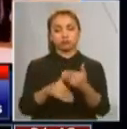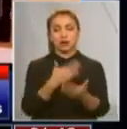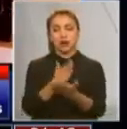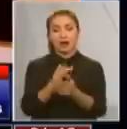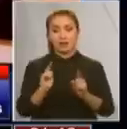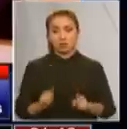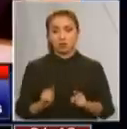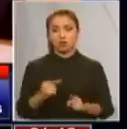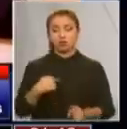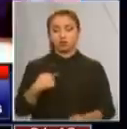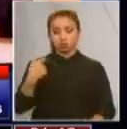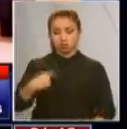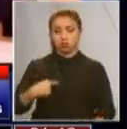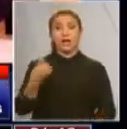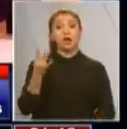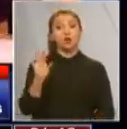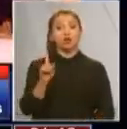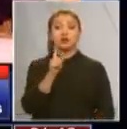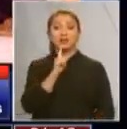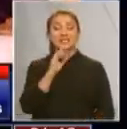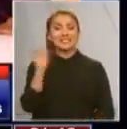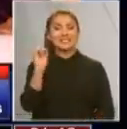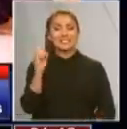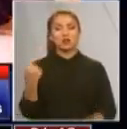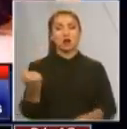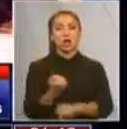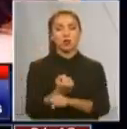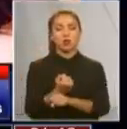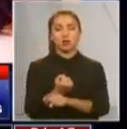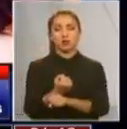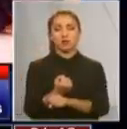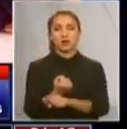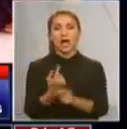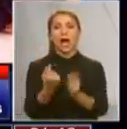hoy, soy el único que tiene 0 aporte